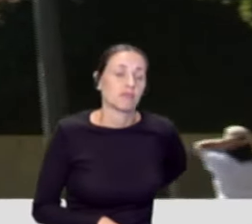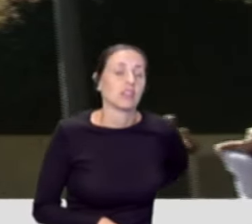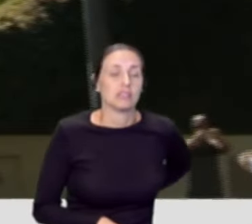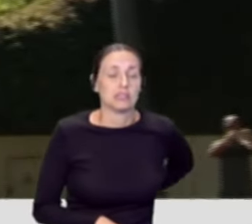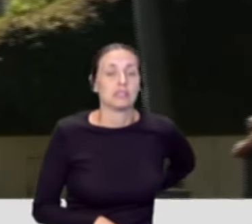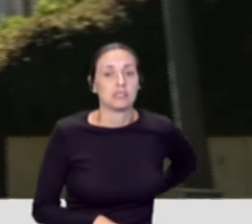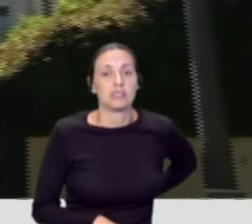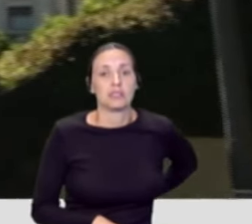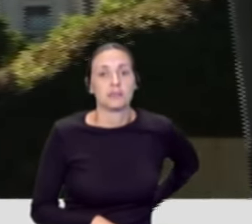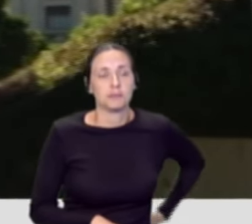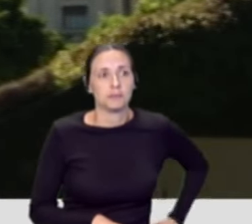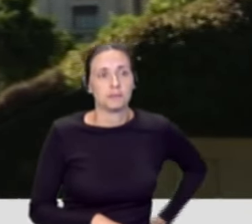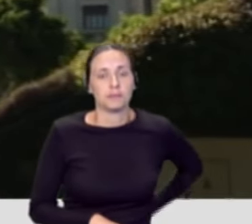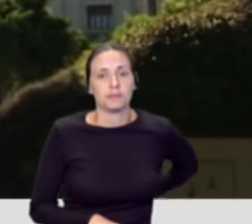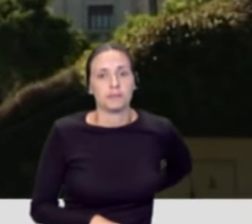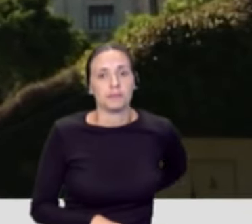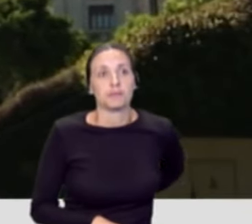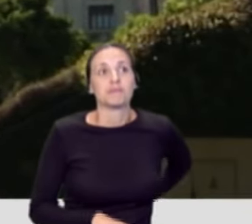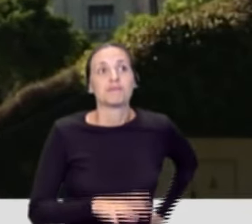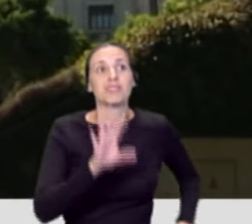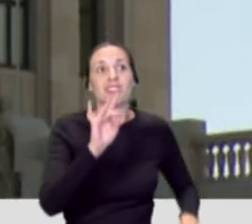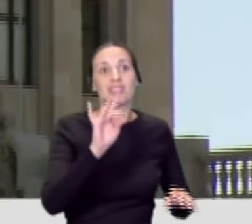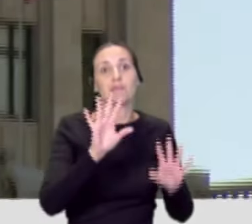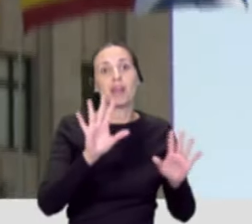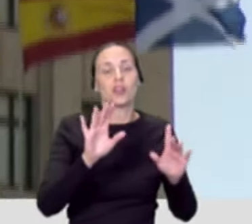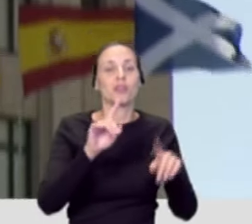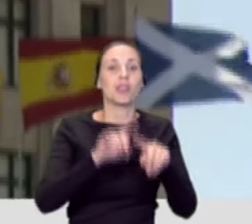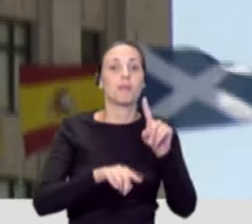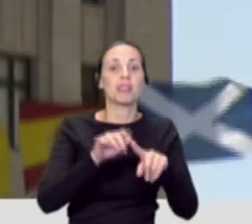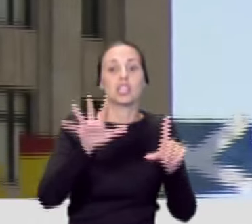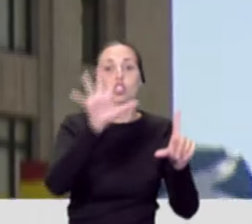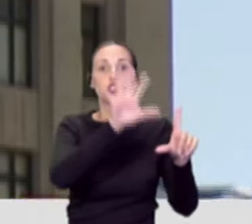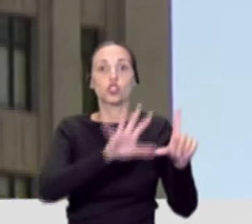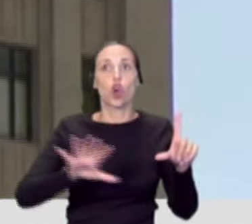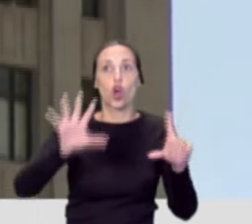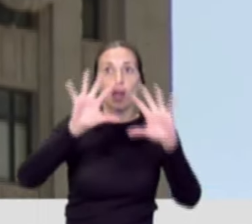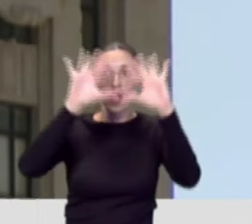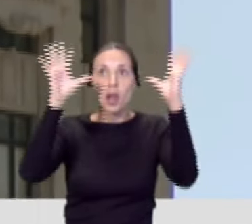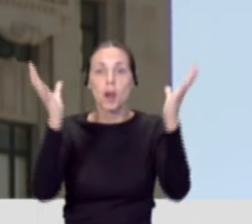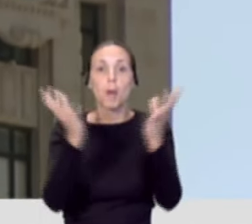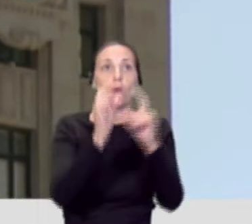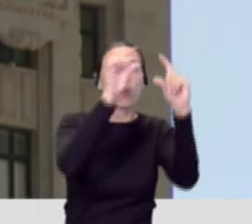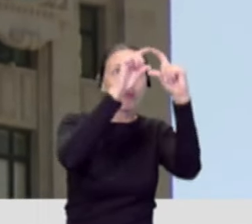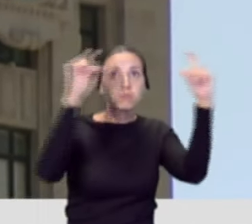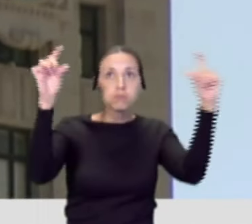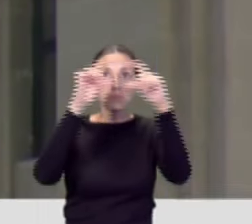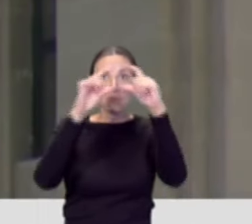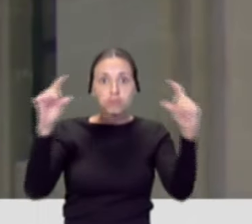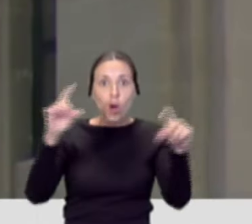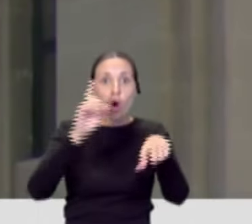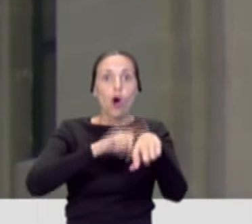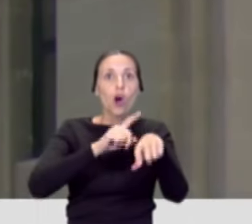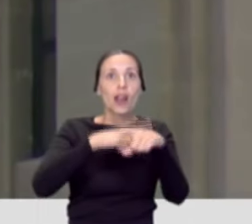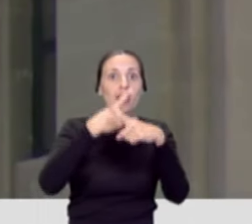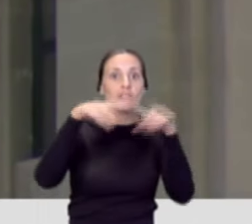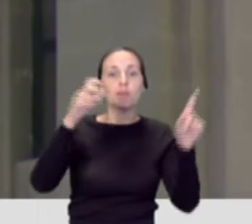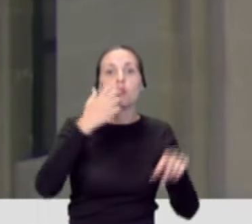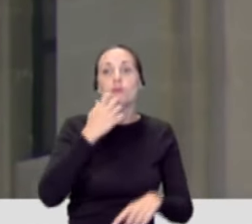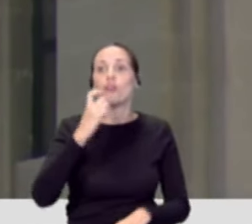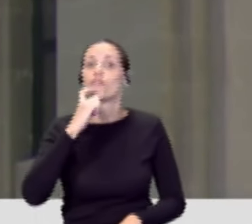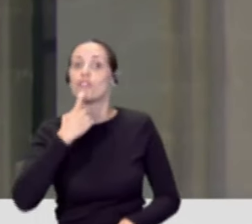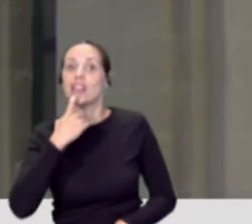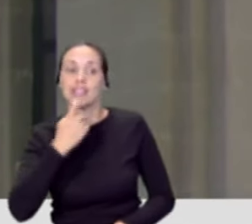claro, los usos horarios son muy distintos. Entonces, no tiene nada que ver España con Finlandia, a